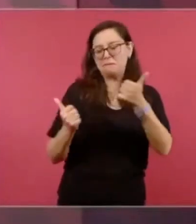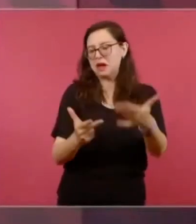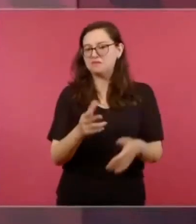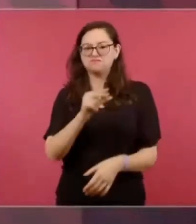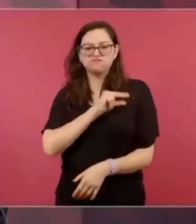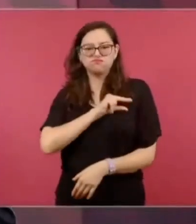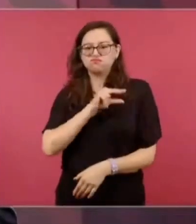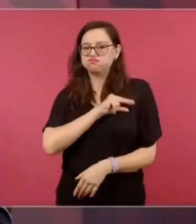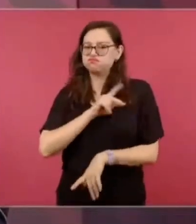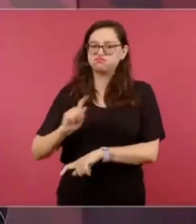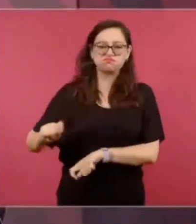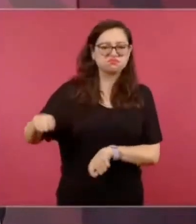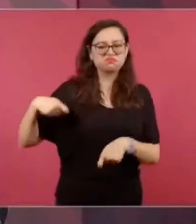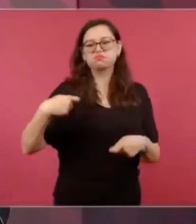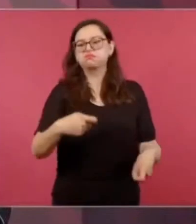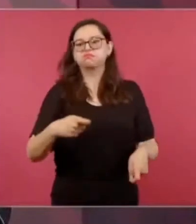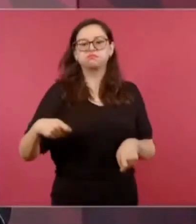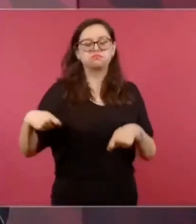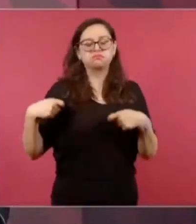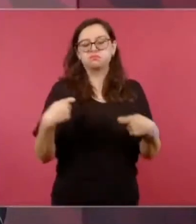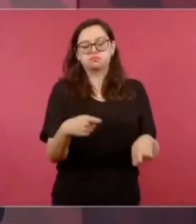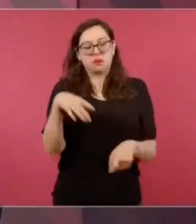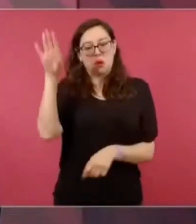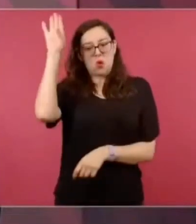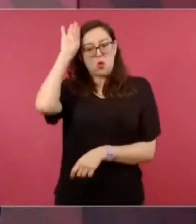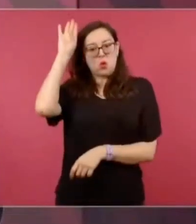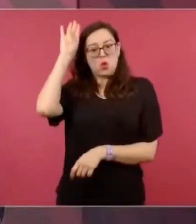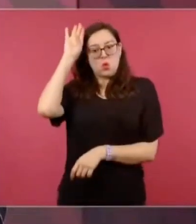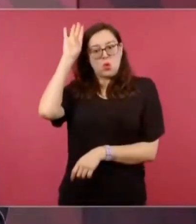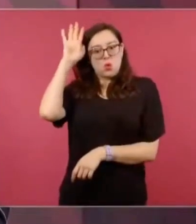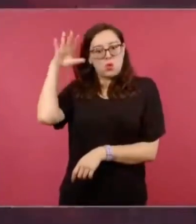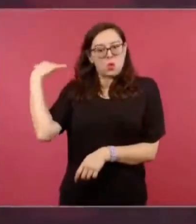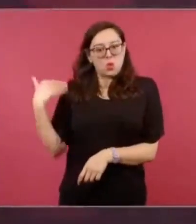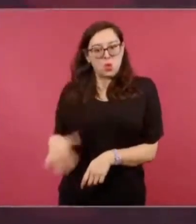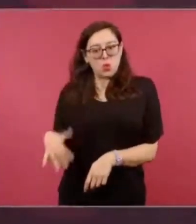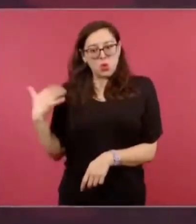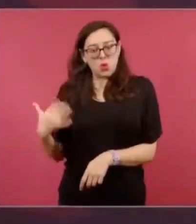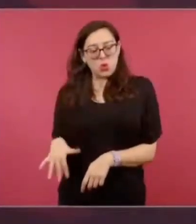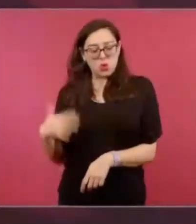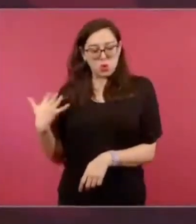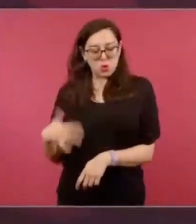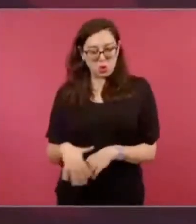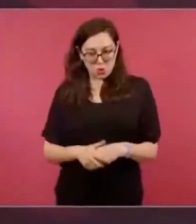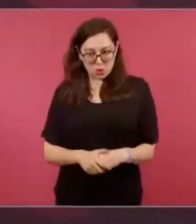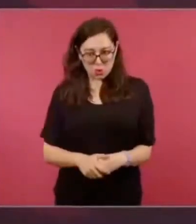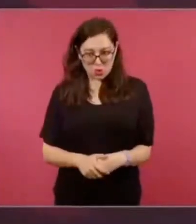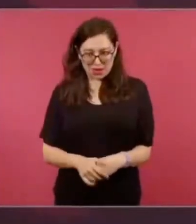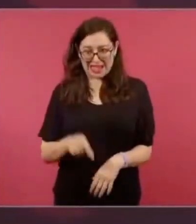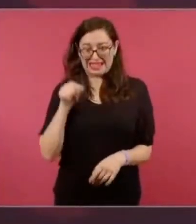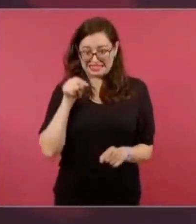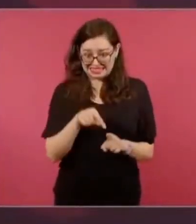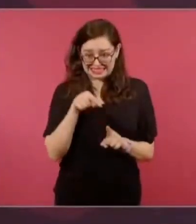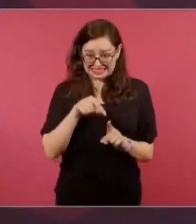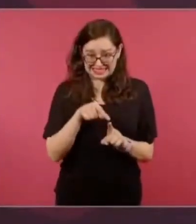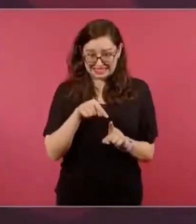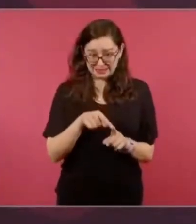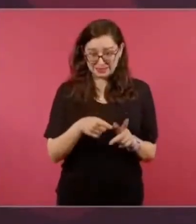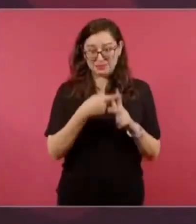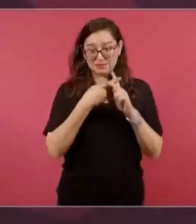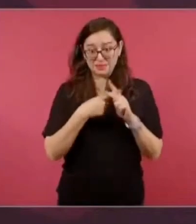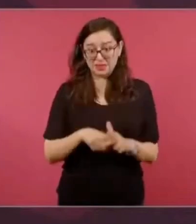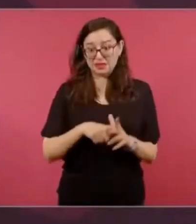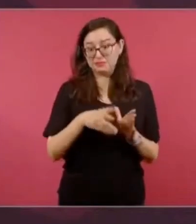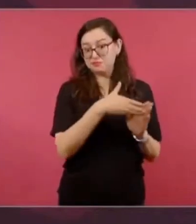particulares como nunca en la historia. Ahí se conformó una especie de